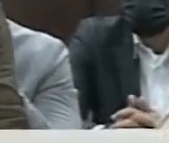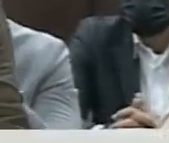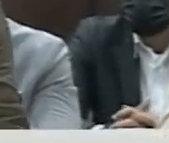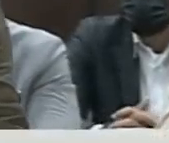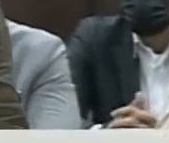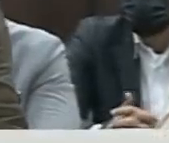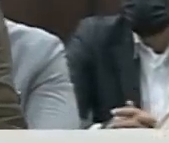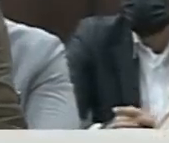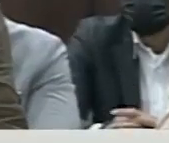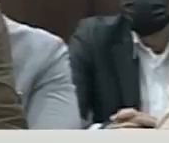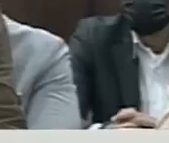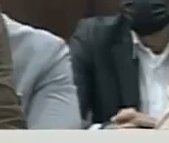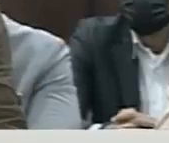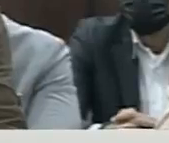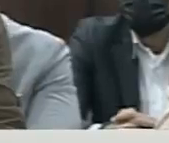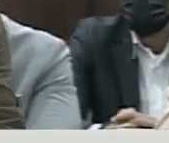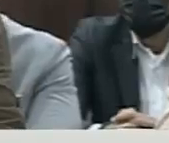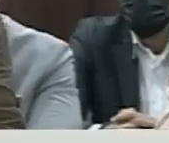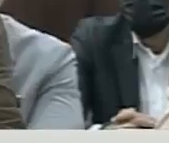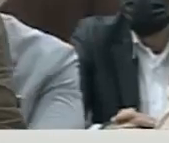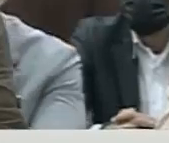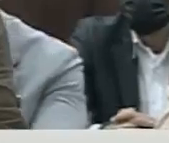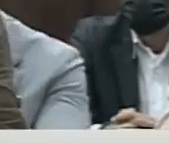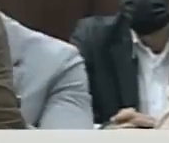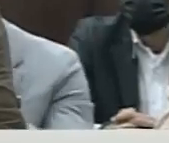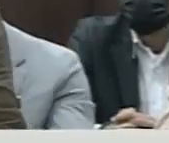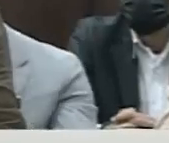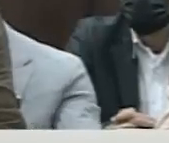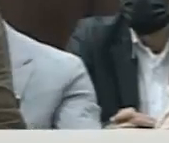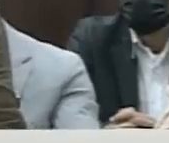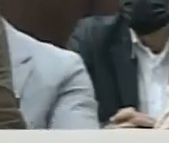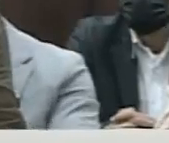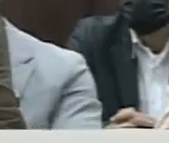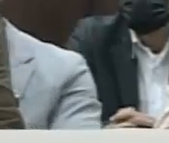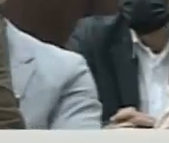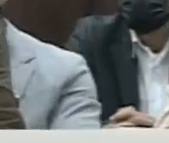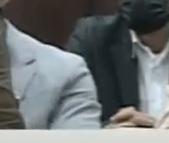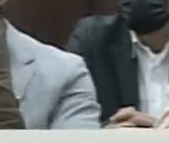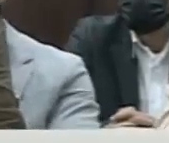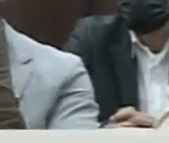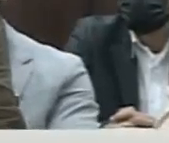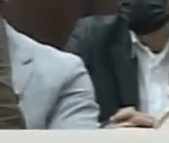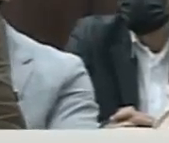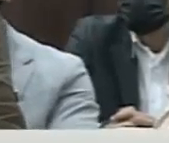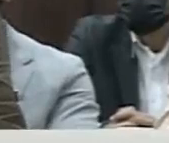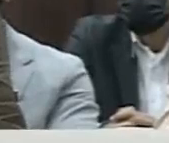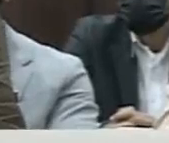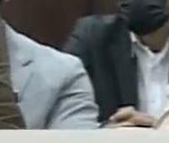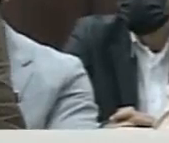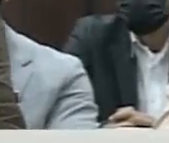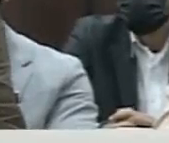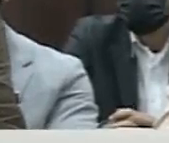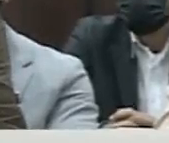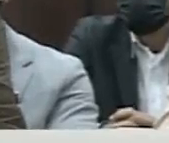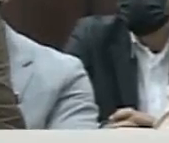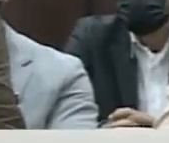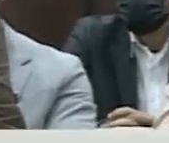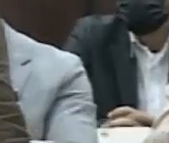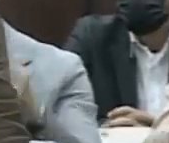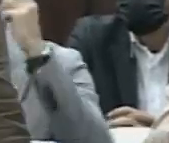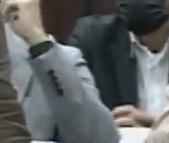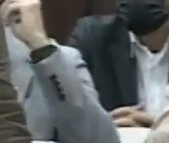que no solamente garantizó la independencia y la libertad de Honduras, sino también de los pueblos de Centroamérica. Así como lo hizo Bolívar en